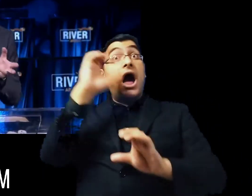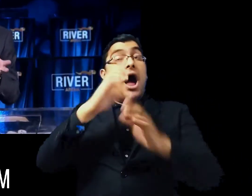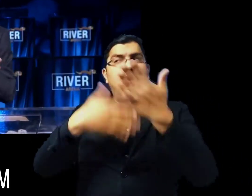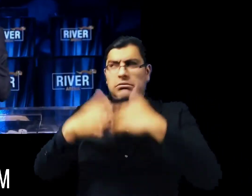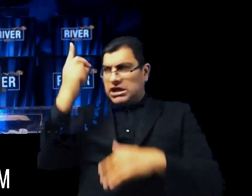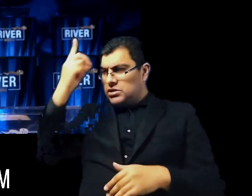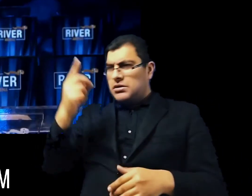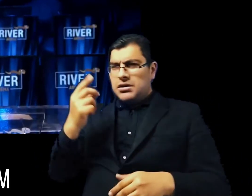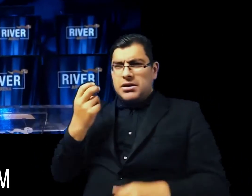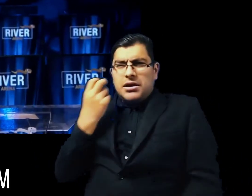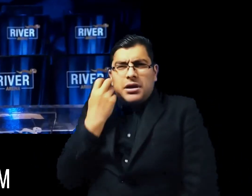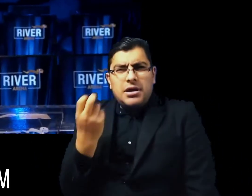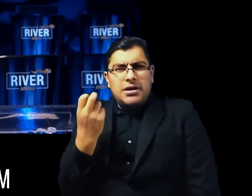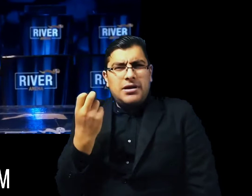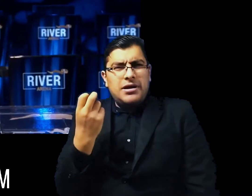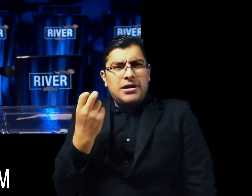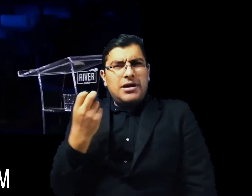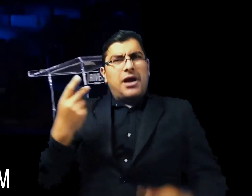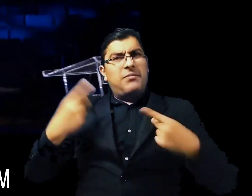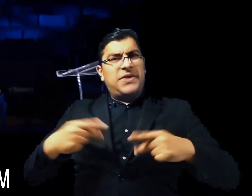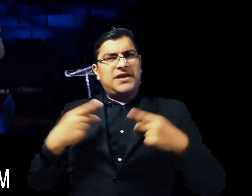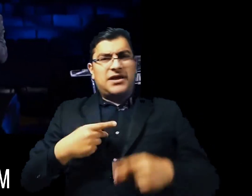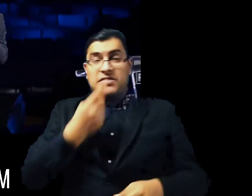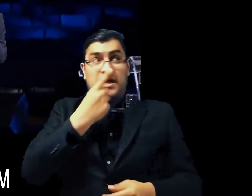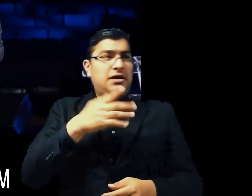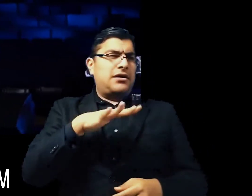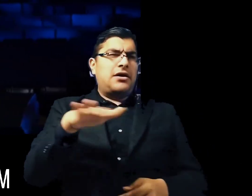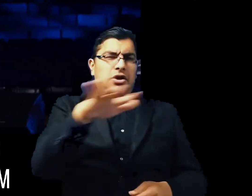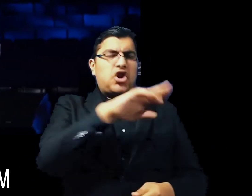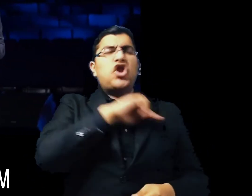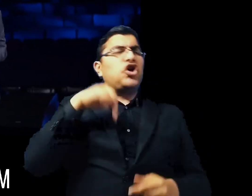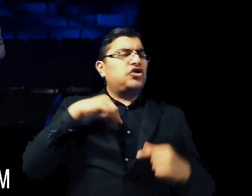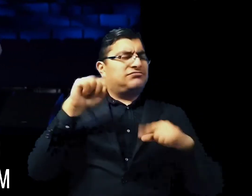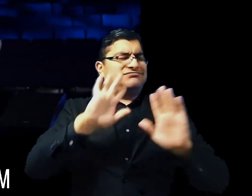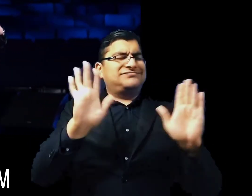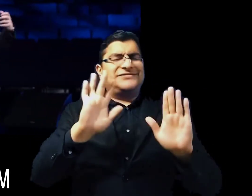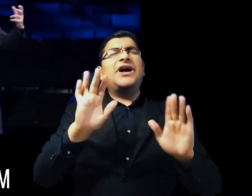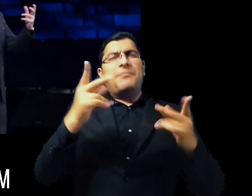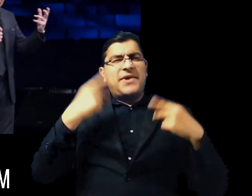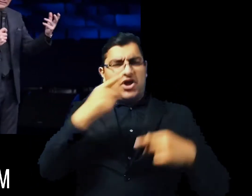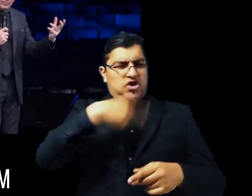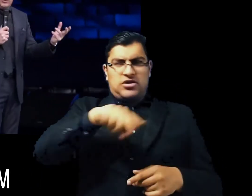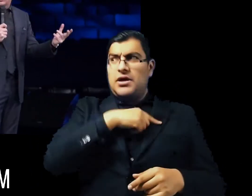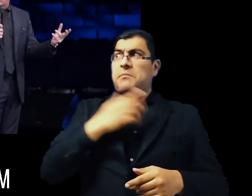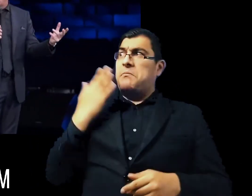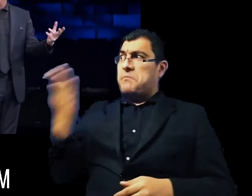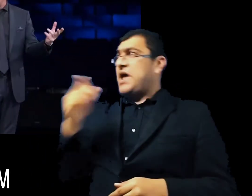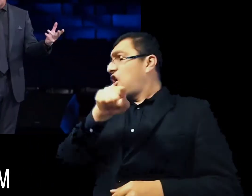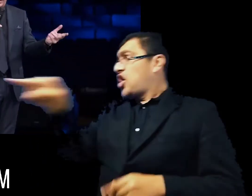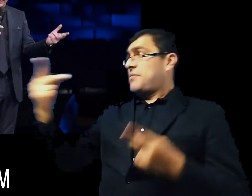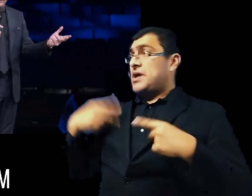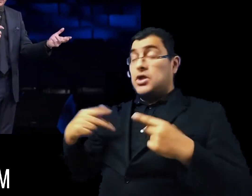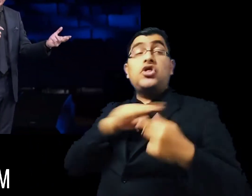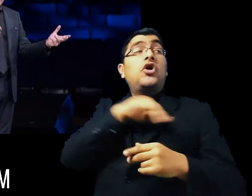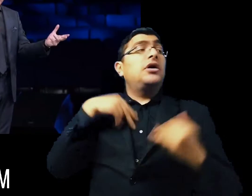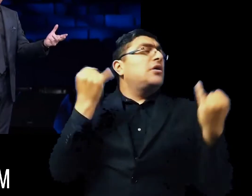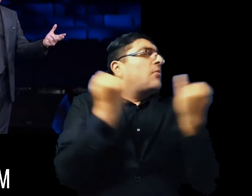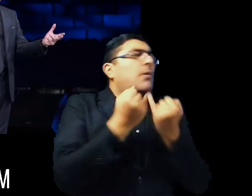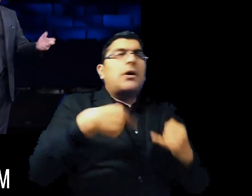que la gente, o no voy a decir la gente, nosotros le pedimos a los demás, porque nosotros también somos